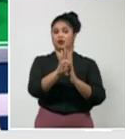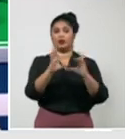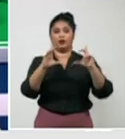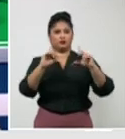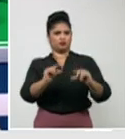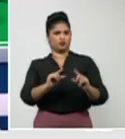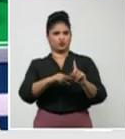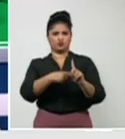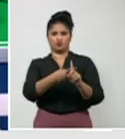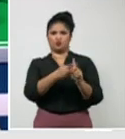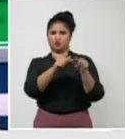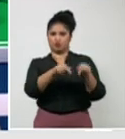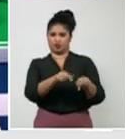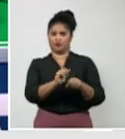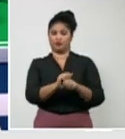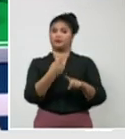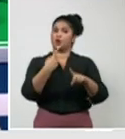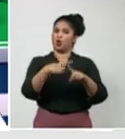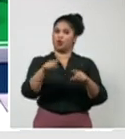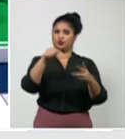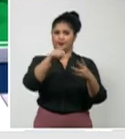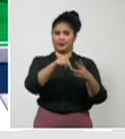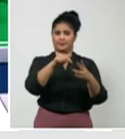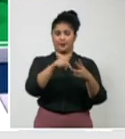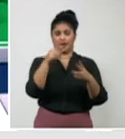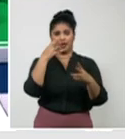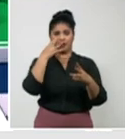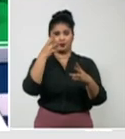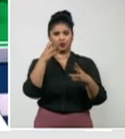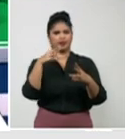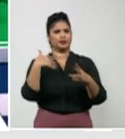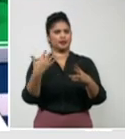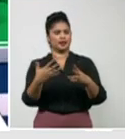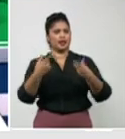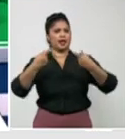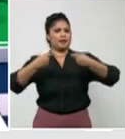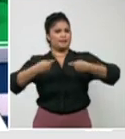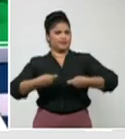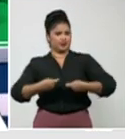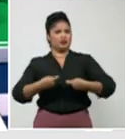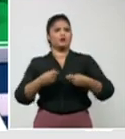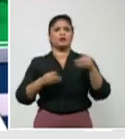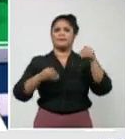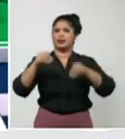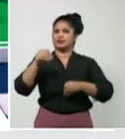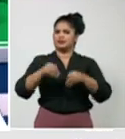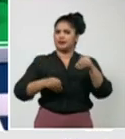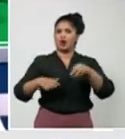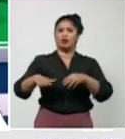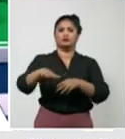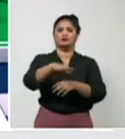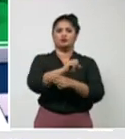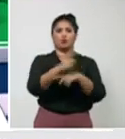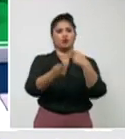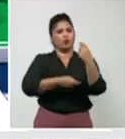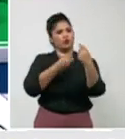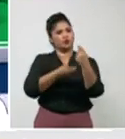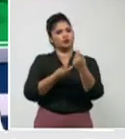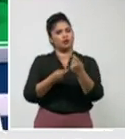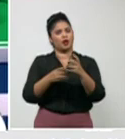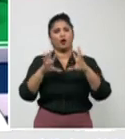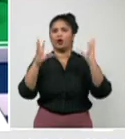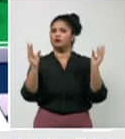en último lugar, menos importante, pues la participación de todo nuestro pueblo, como lo ha hecho con todas las